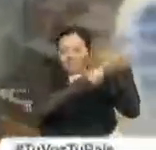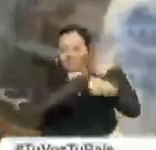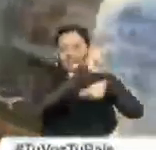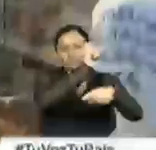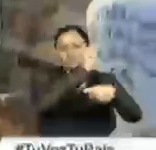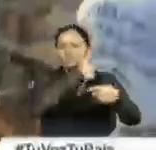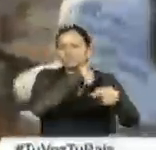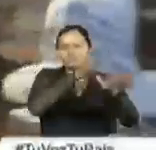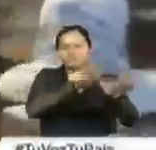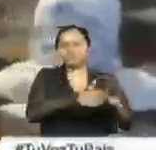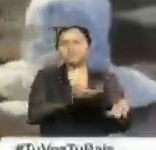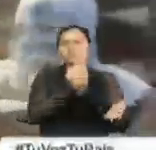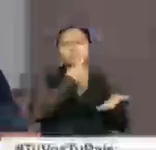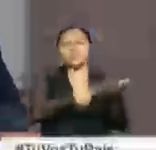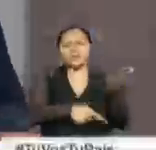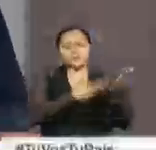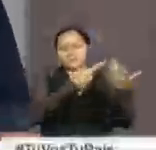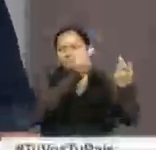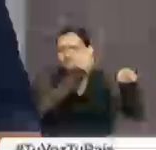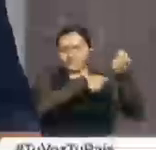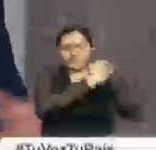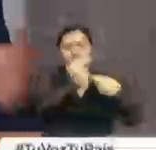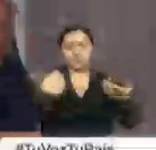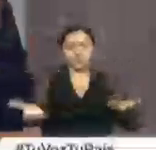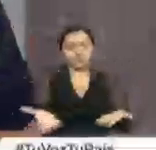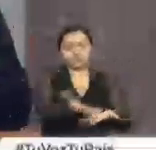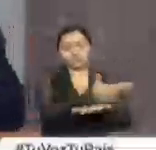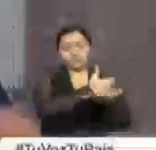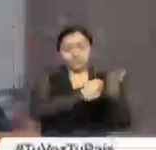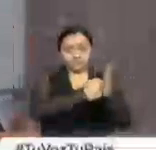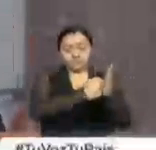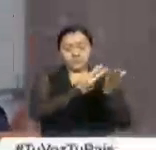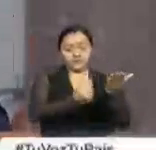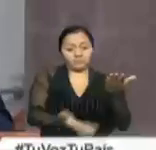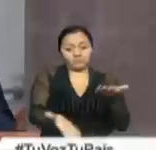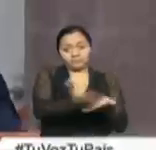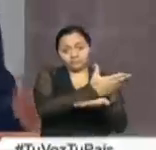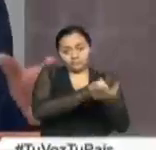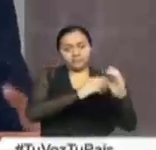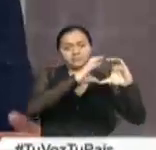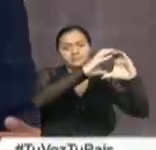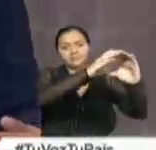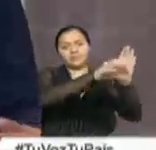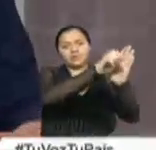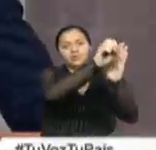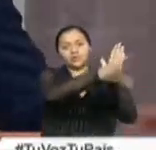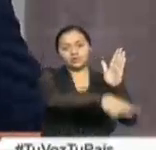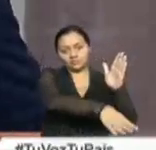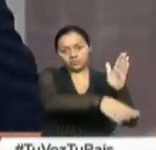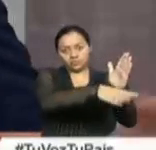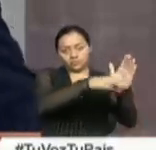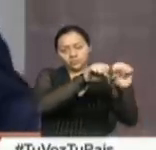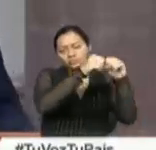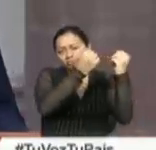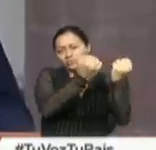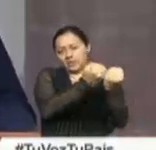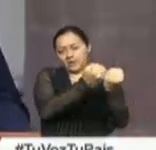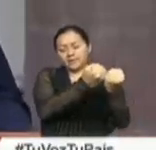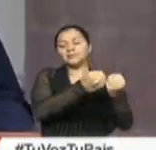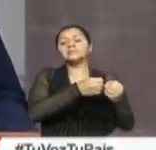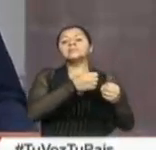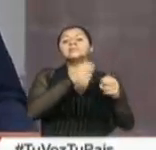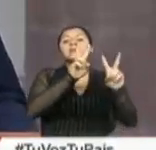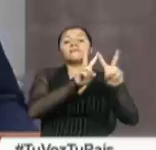ejecutivo 870 que firmé el año pasado. Subastar los regalos que tienen alto valor económico y no un valor